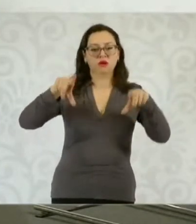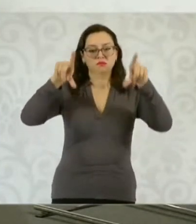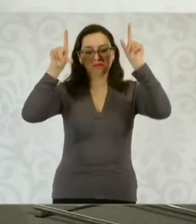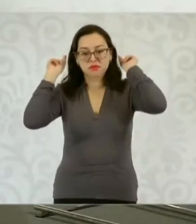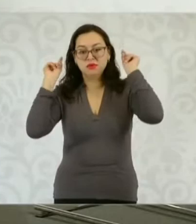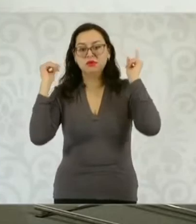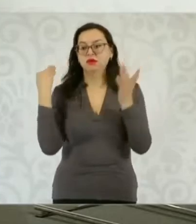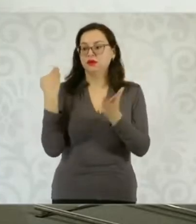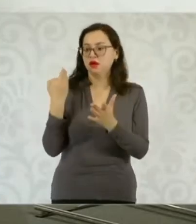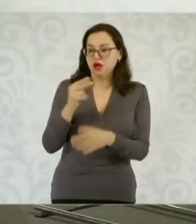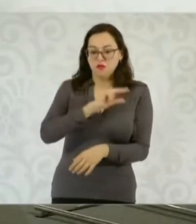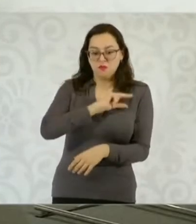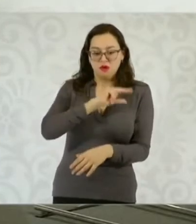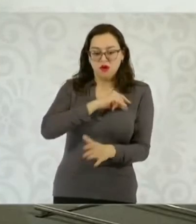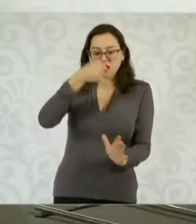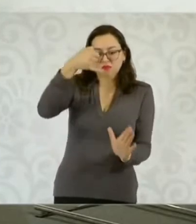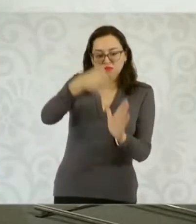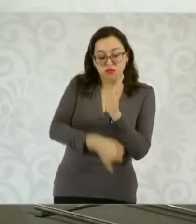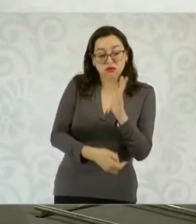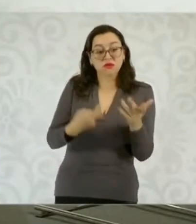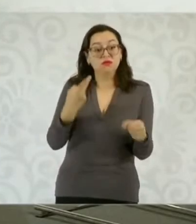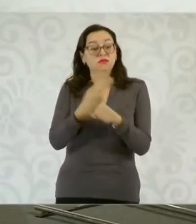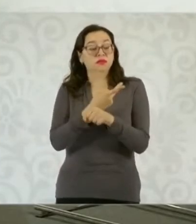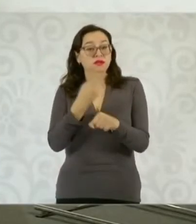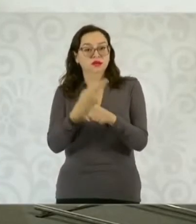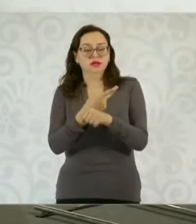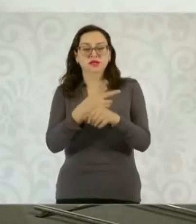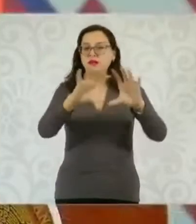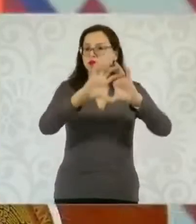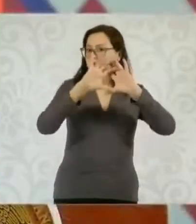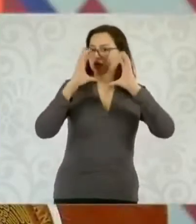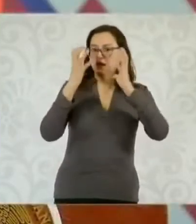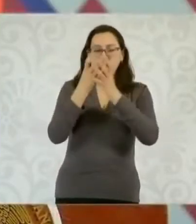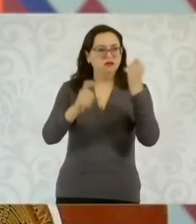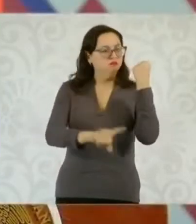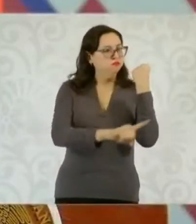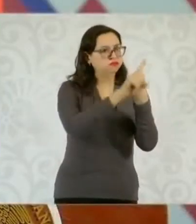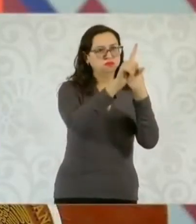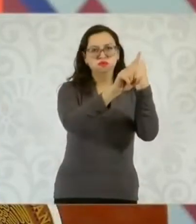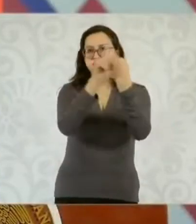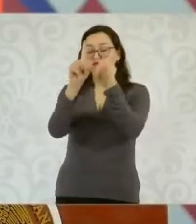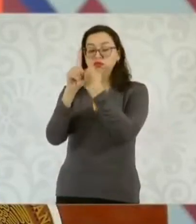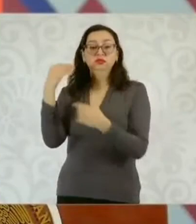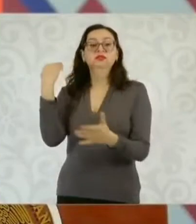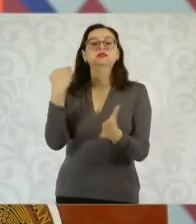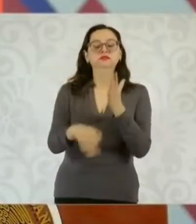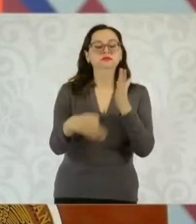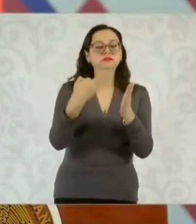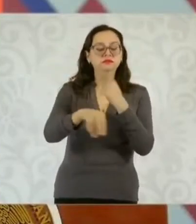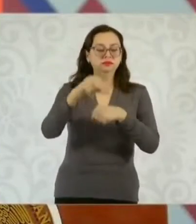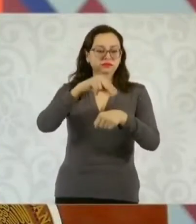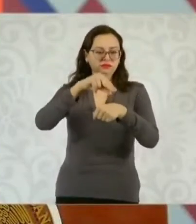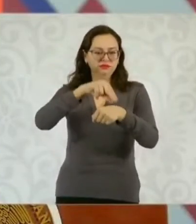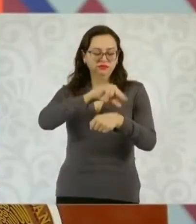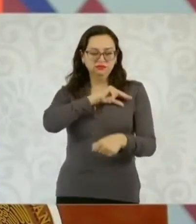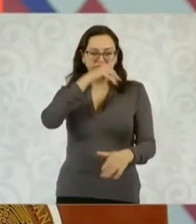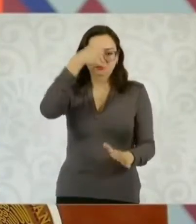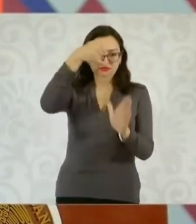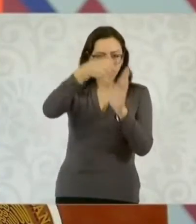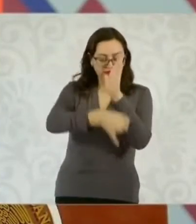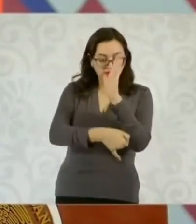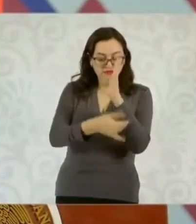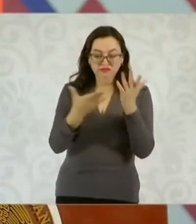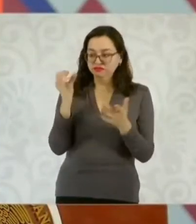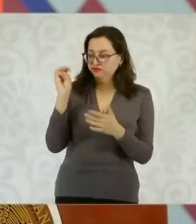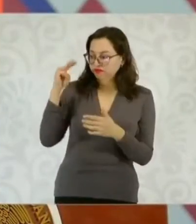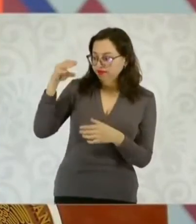de médicos especialistas es un fenómeno global que se sigue incrementando y muchas de las recomendaciones que ha planteado la OMS se